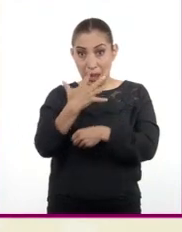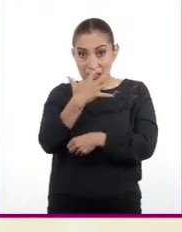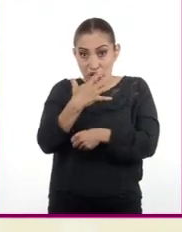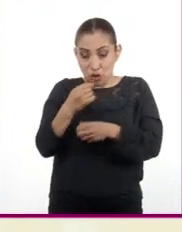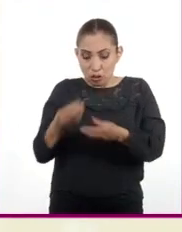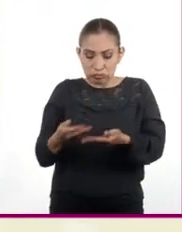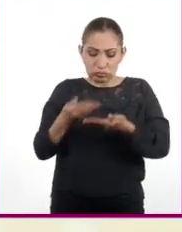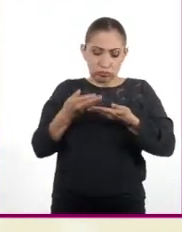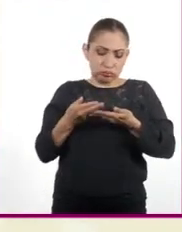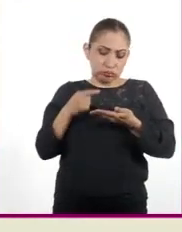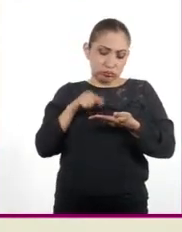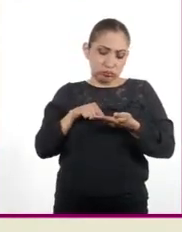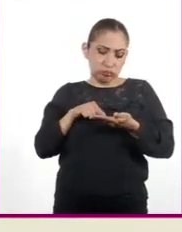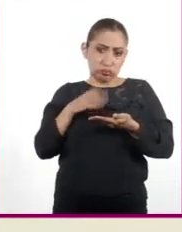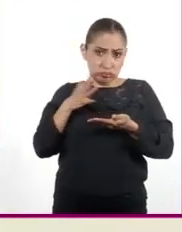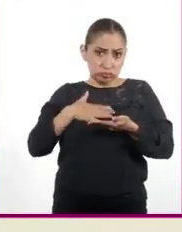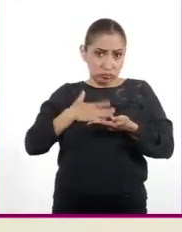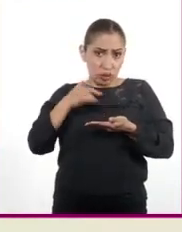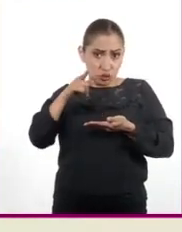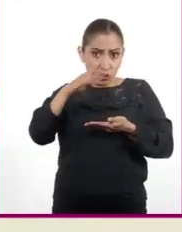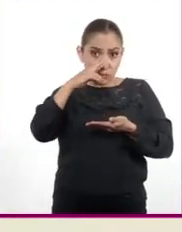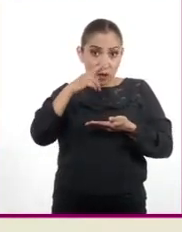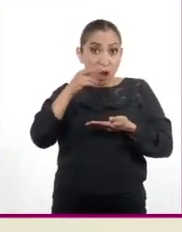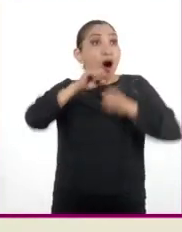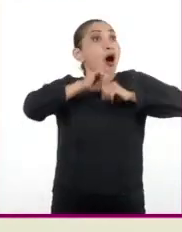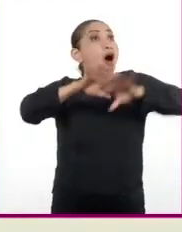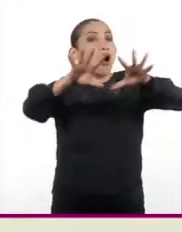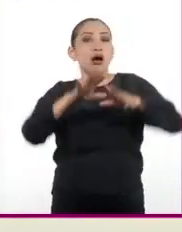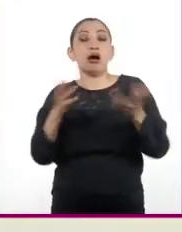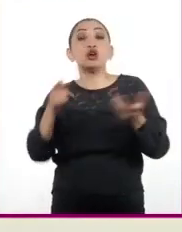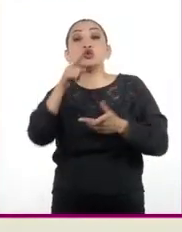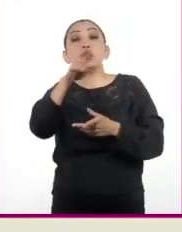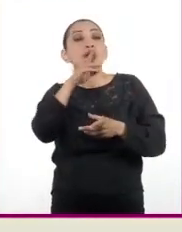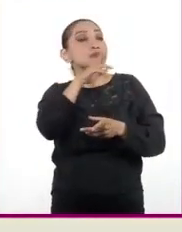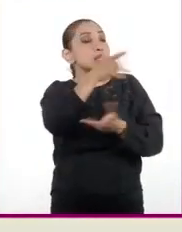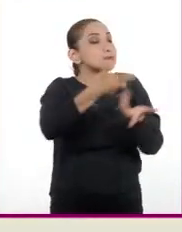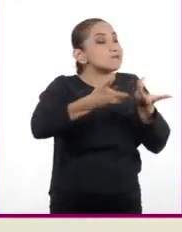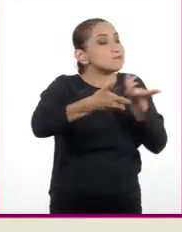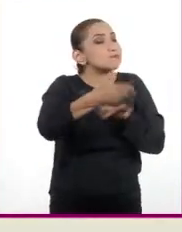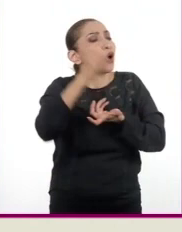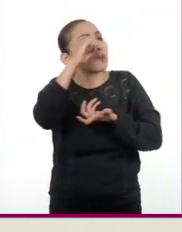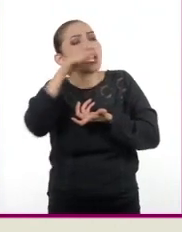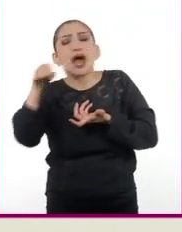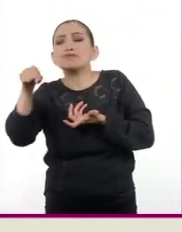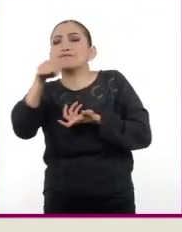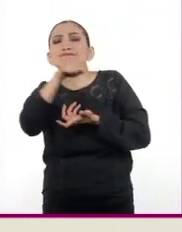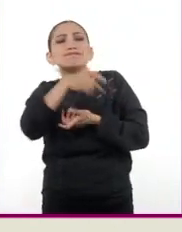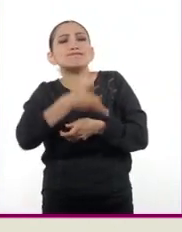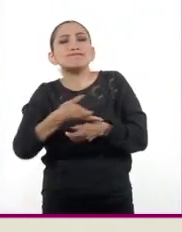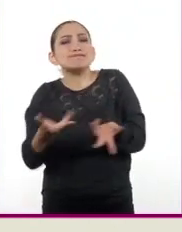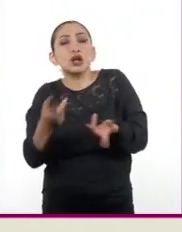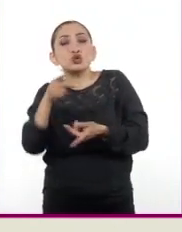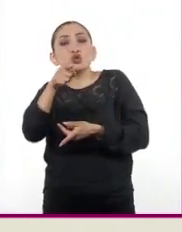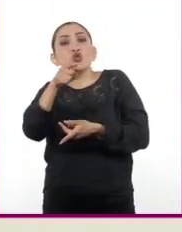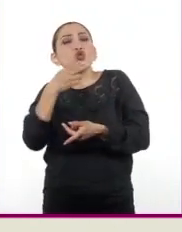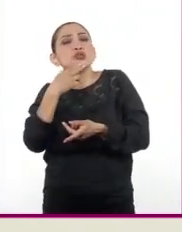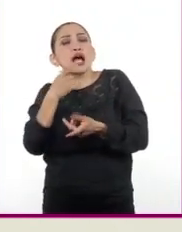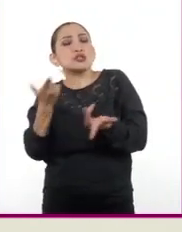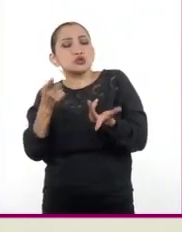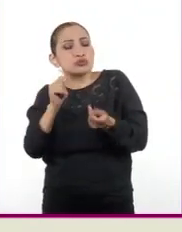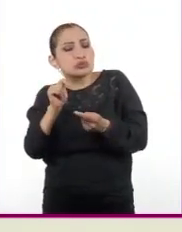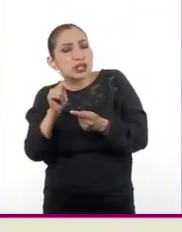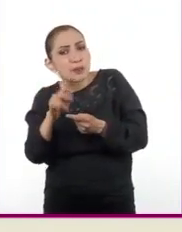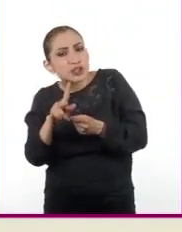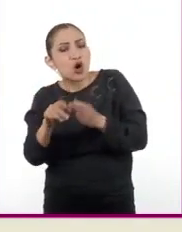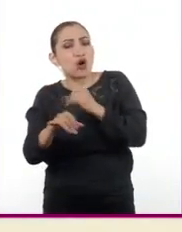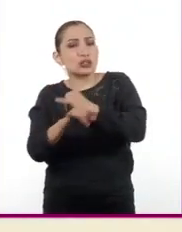que difunden dichos medios? Compartan sus respuestas con sus familias e intercambien opiniones acerca de cómo usan los medios de